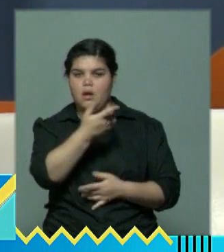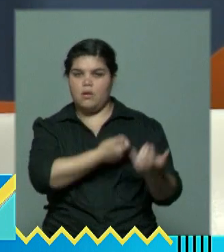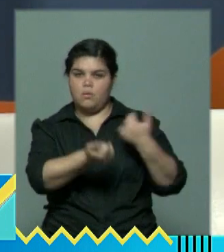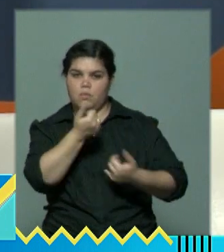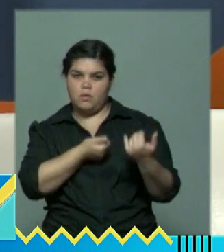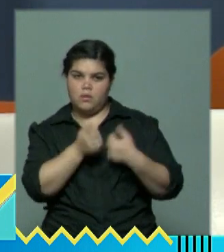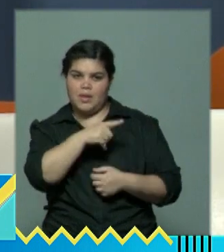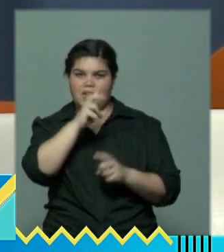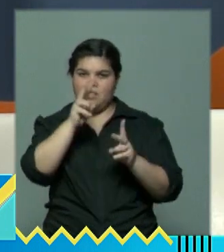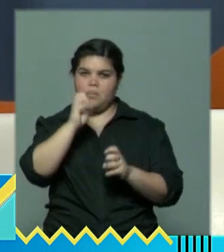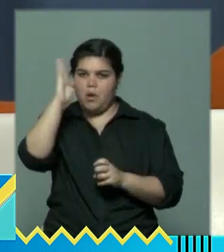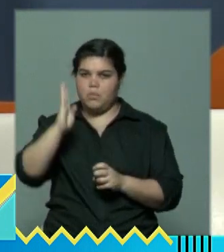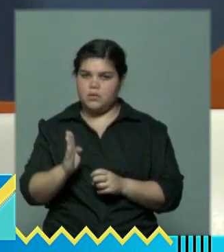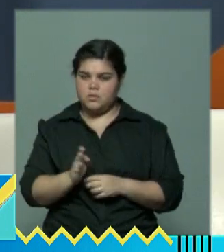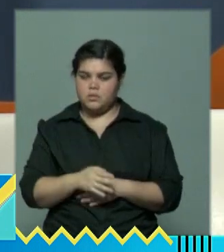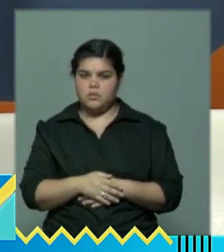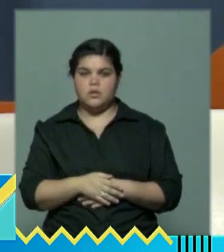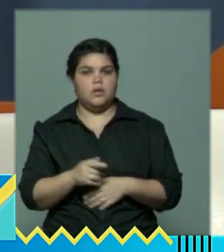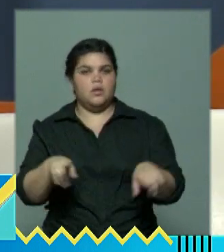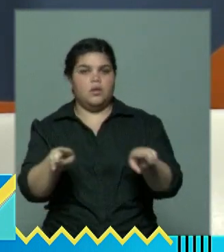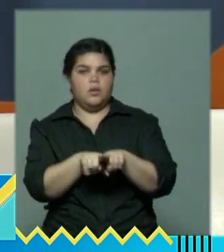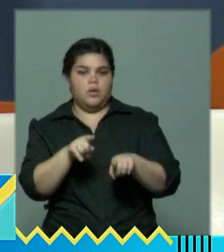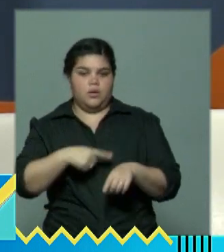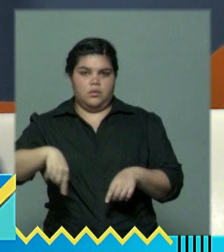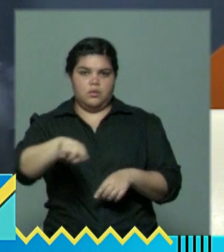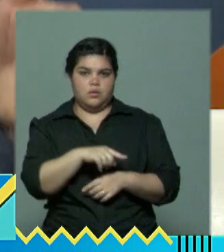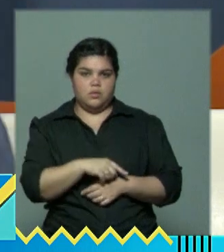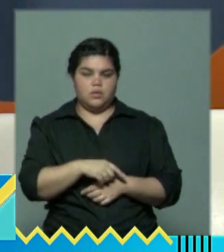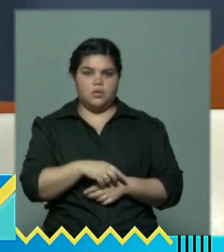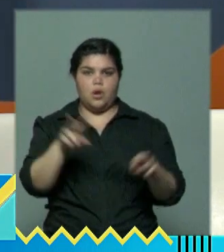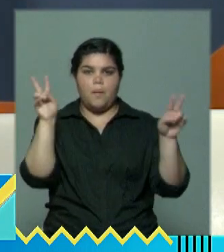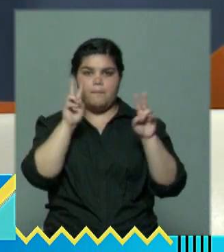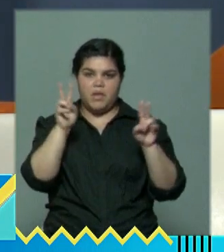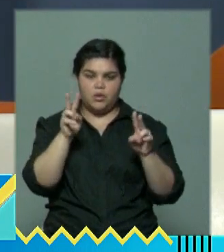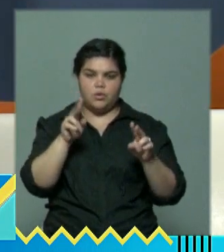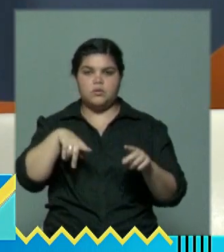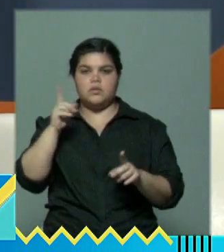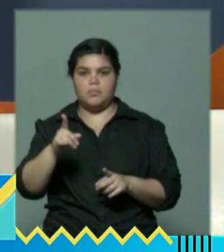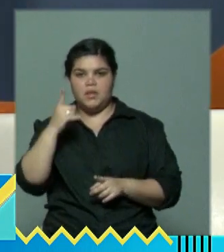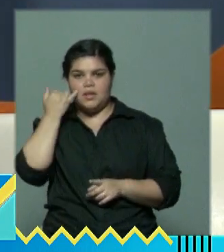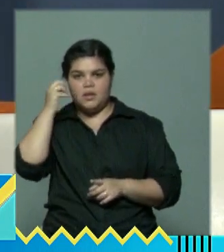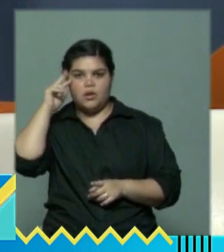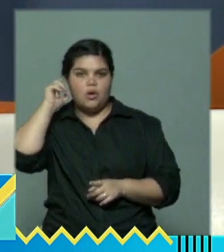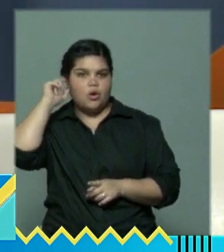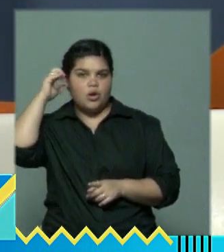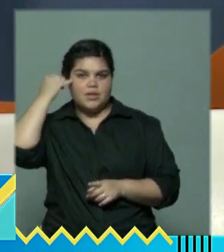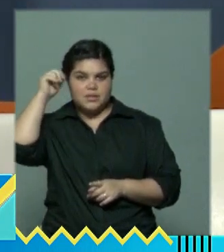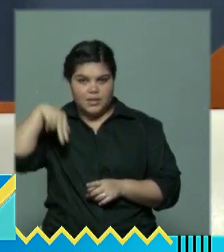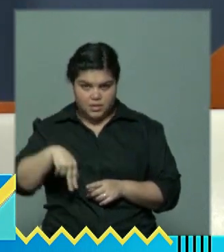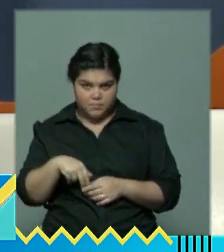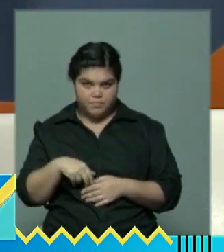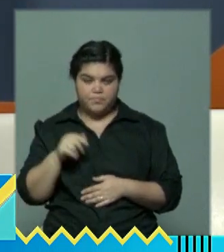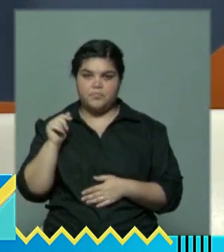con relación a Brasil. Digo, así como nosotros tenemos a Juan Perón y tenemos a Irigoyen a principios del siglo pasado,